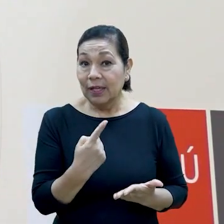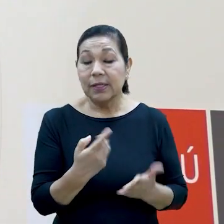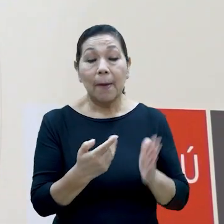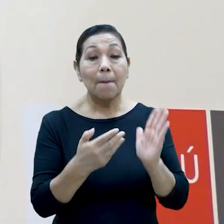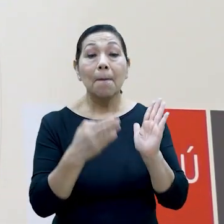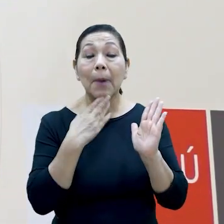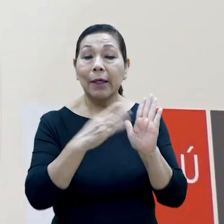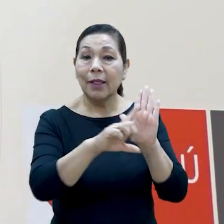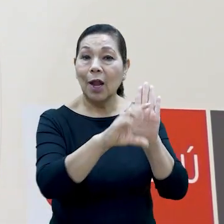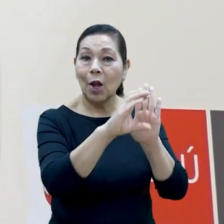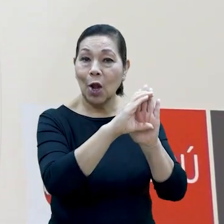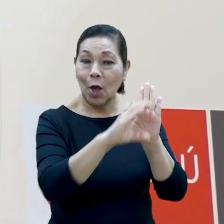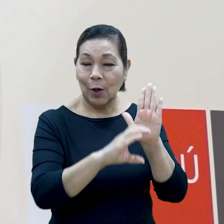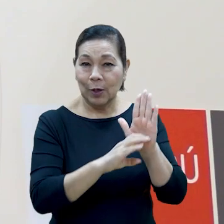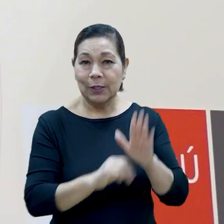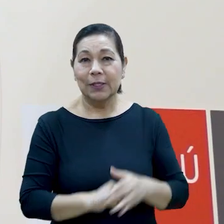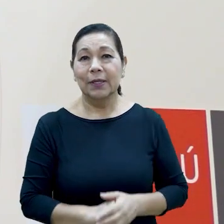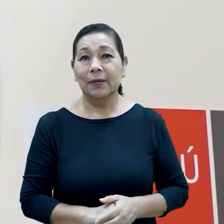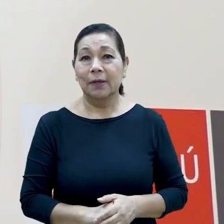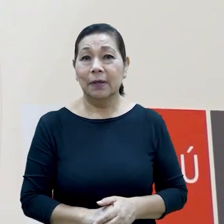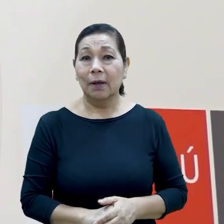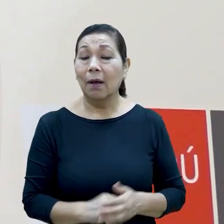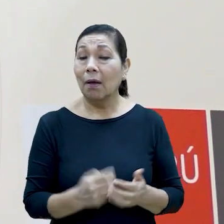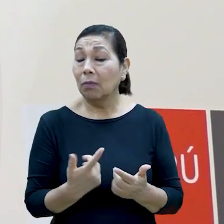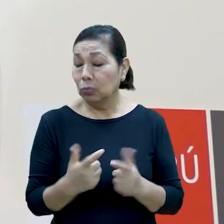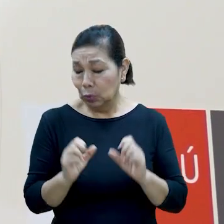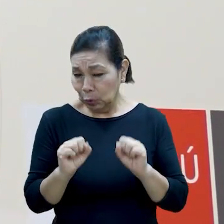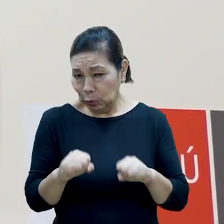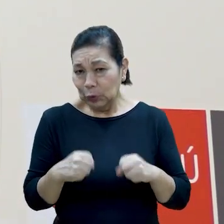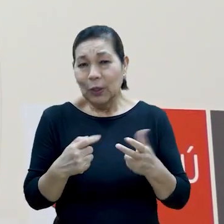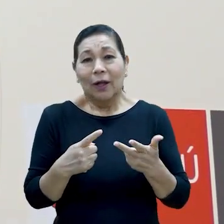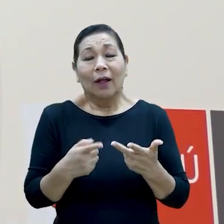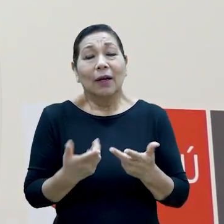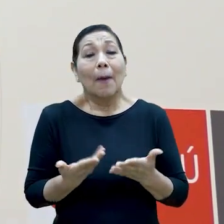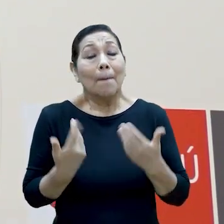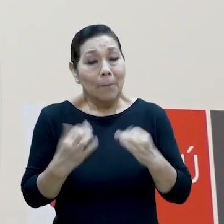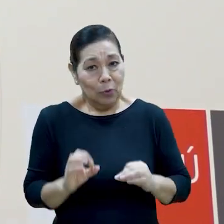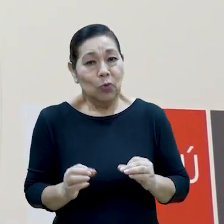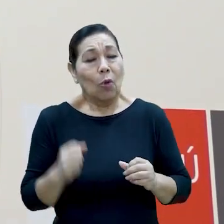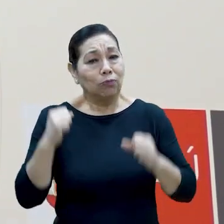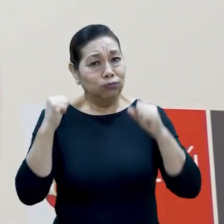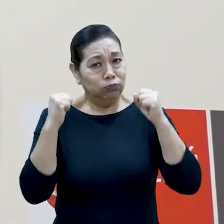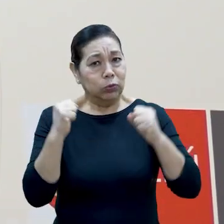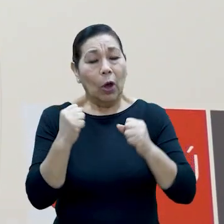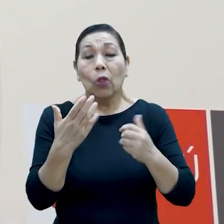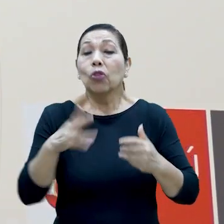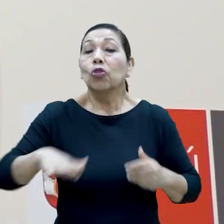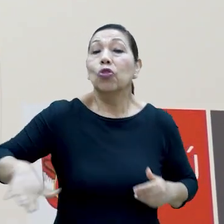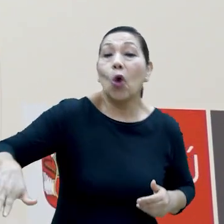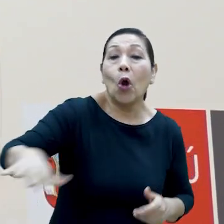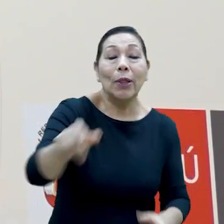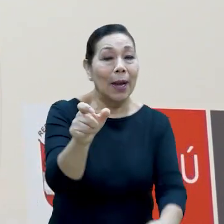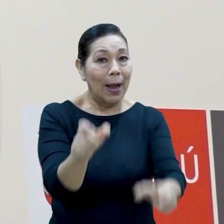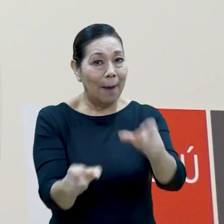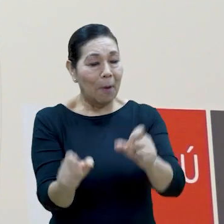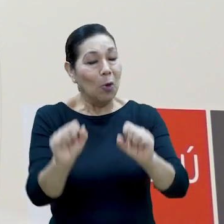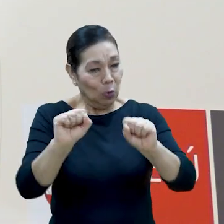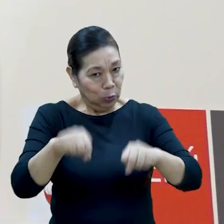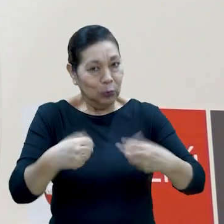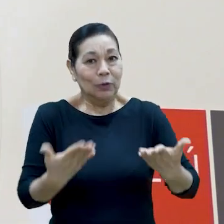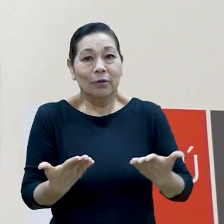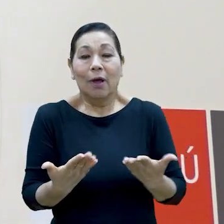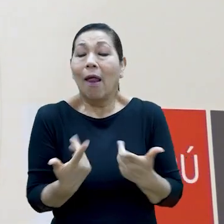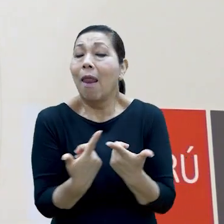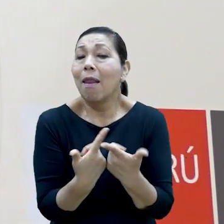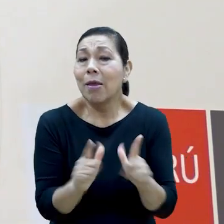según nuestra Constitución. En la libertad, por supuesto, ese atributo, esa potestad que tenemos nosotros de